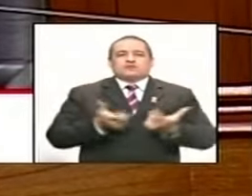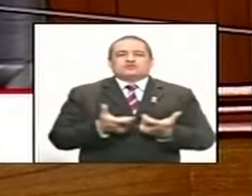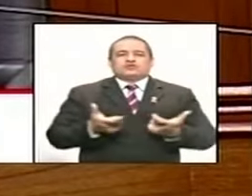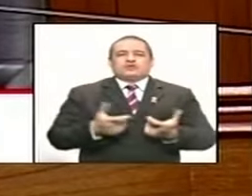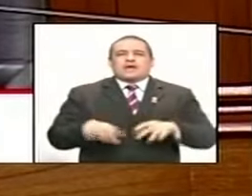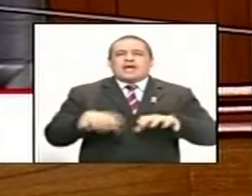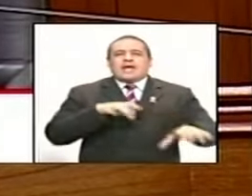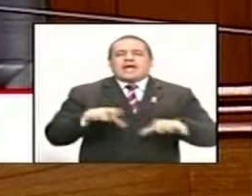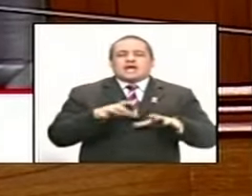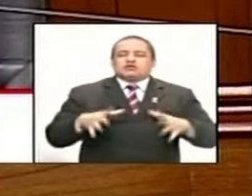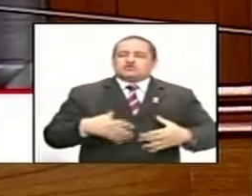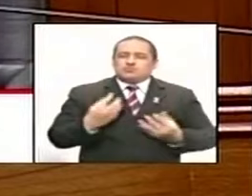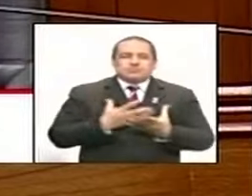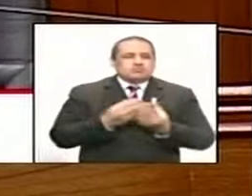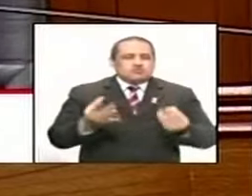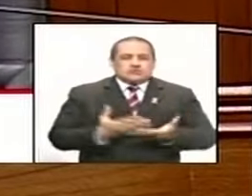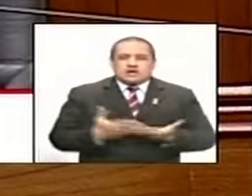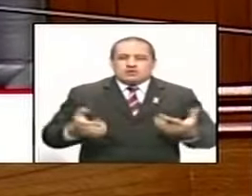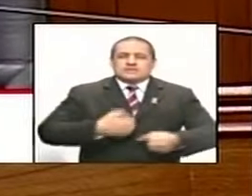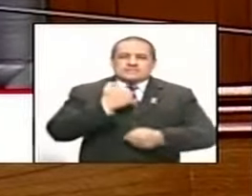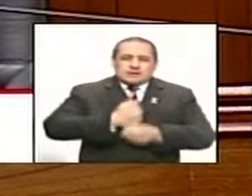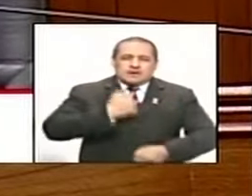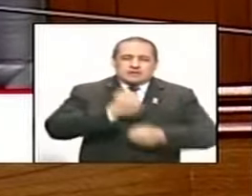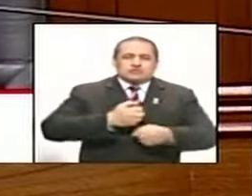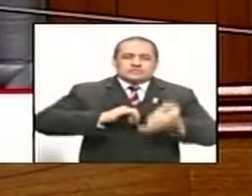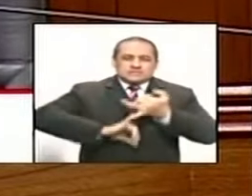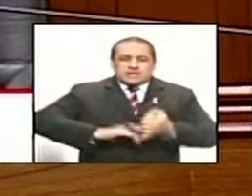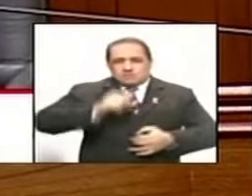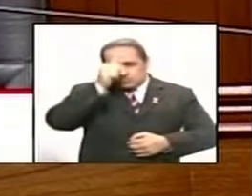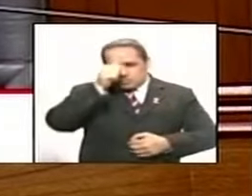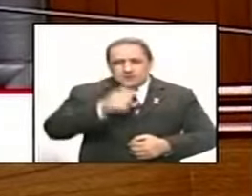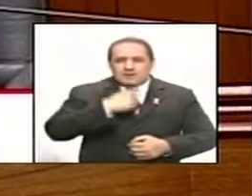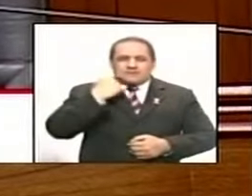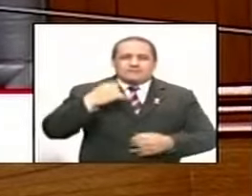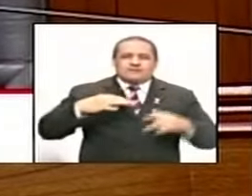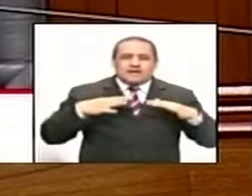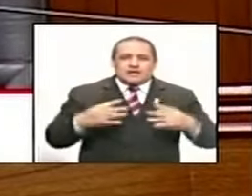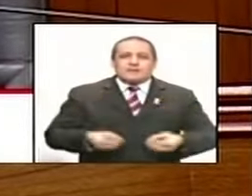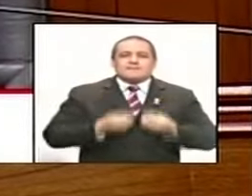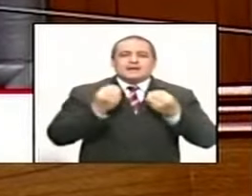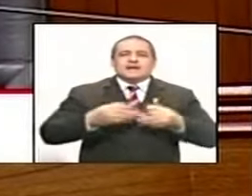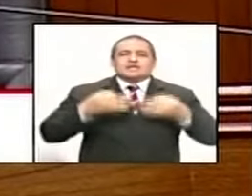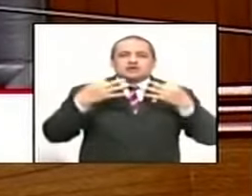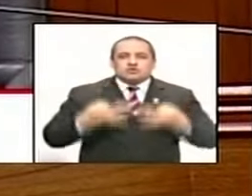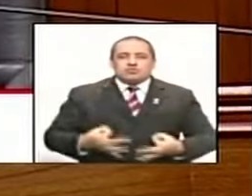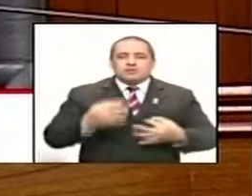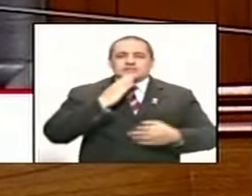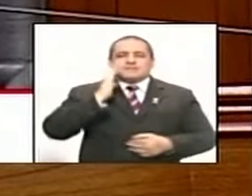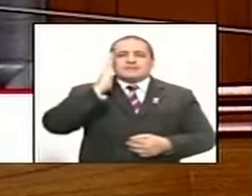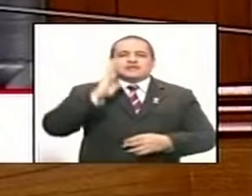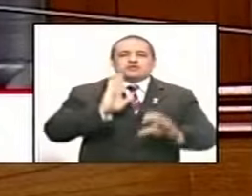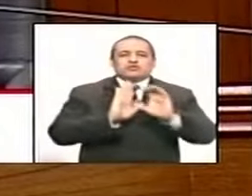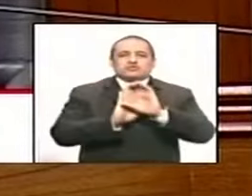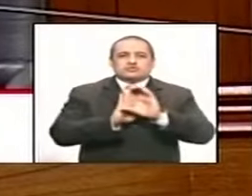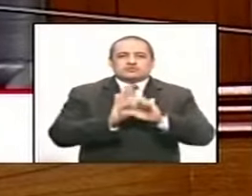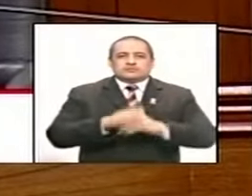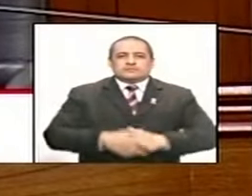ha hecho lo imposible trabajando sábados, domingos y feriados para que se cumpla con este mandato constitucional.